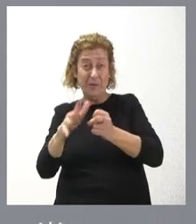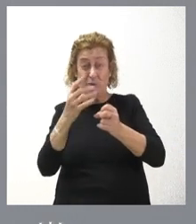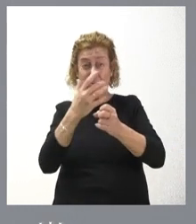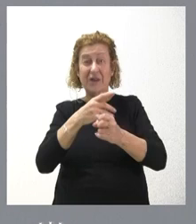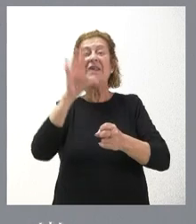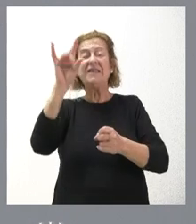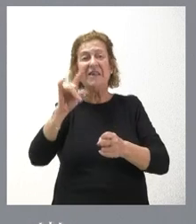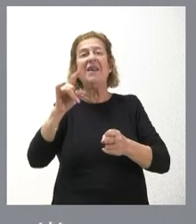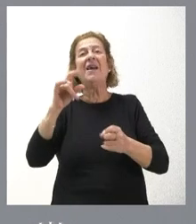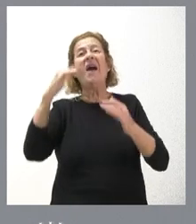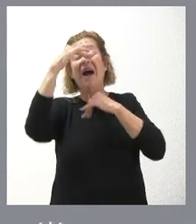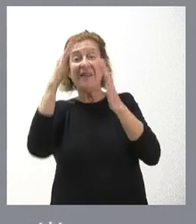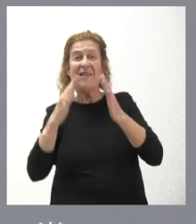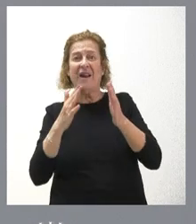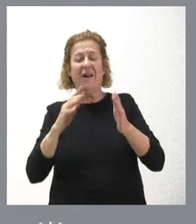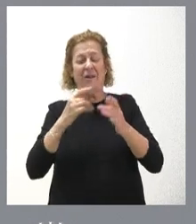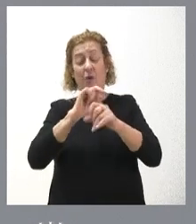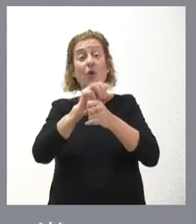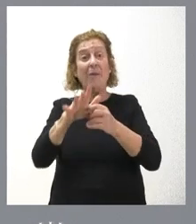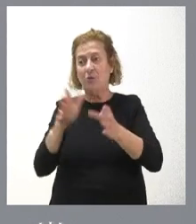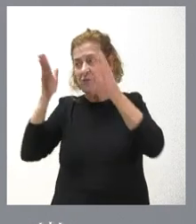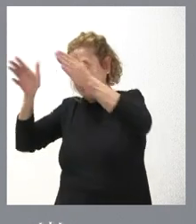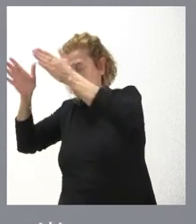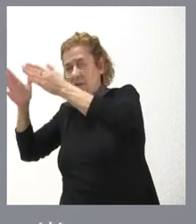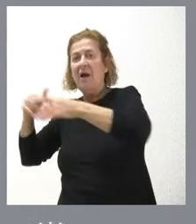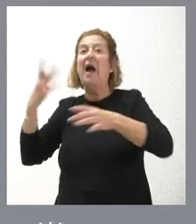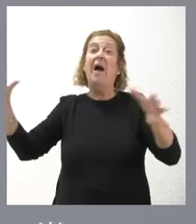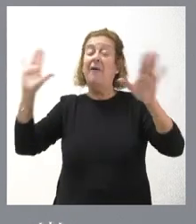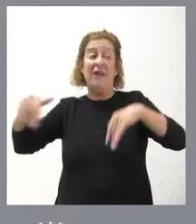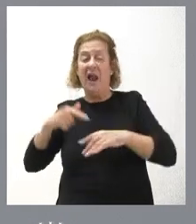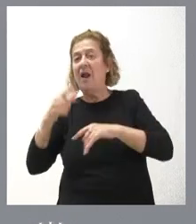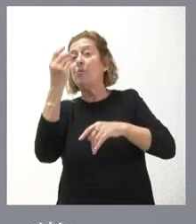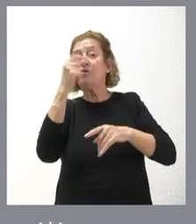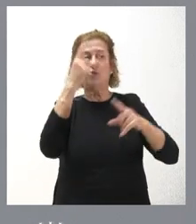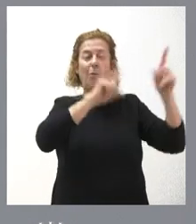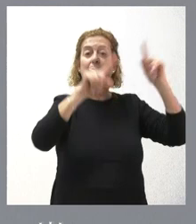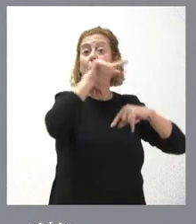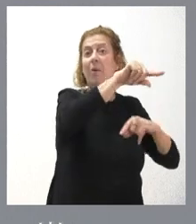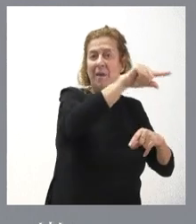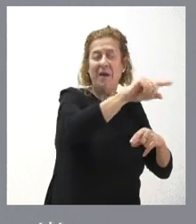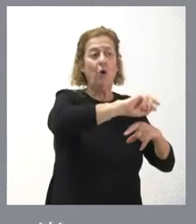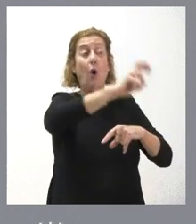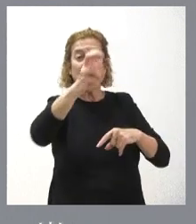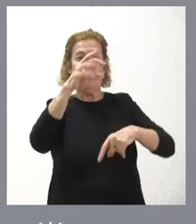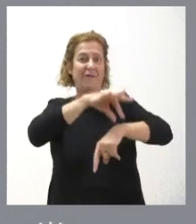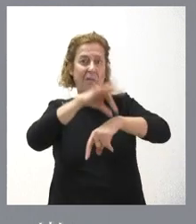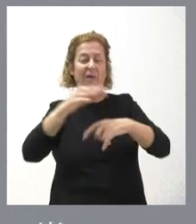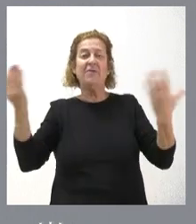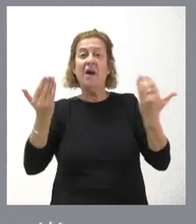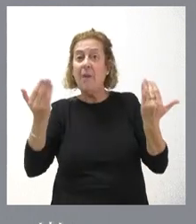sí que atender al covid-19 llevó aparejado pues muchísimo as incidencias de otra serie de